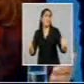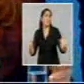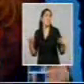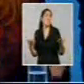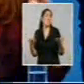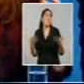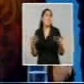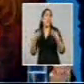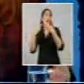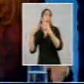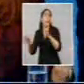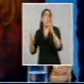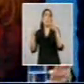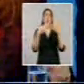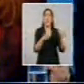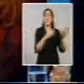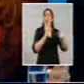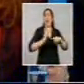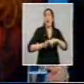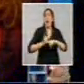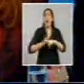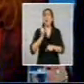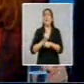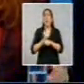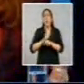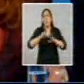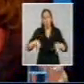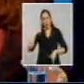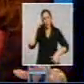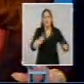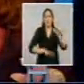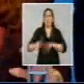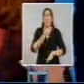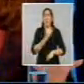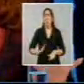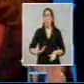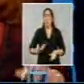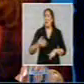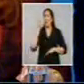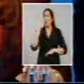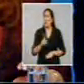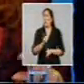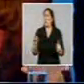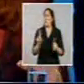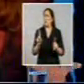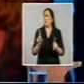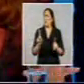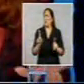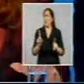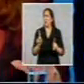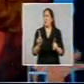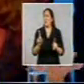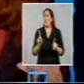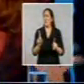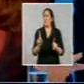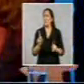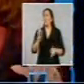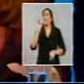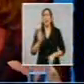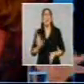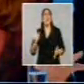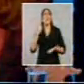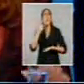distintas inauguraciones, actos, gestiones o políticas de gobierno. No, no es